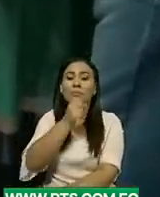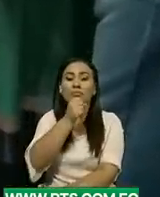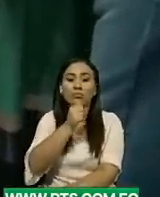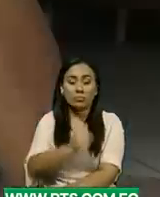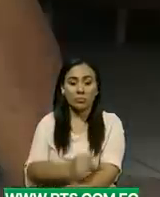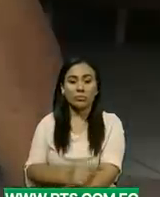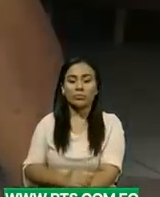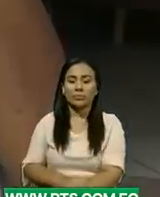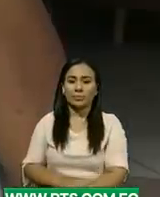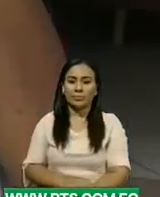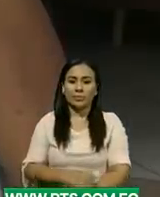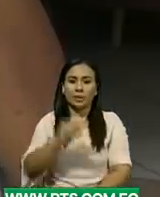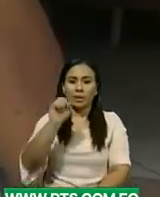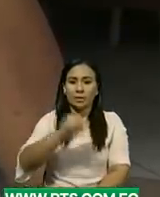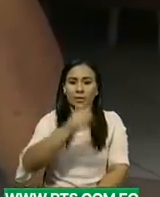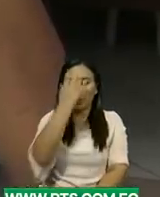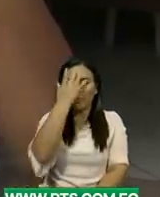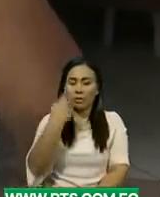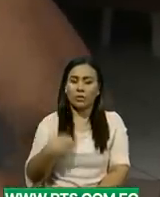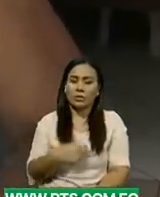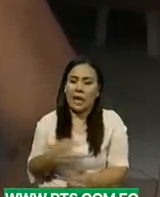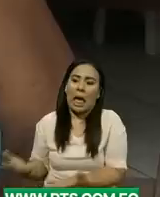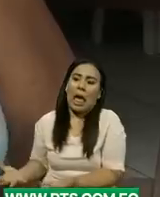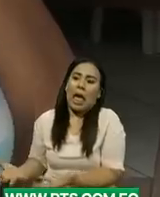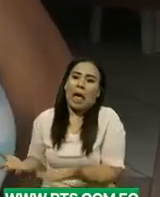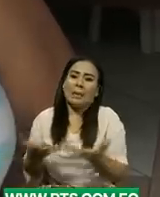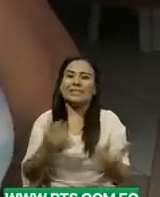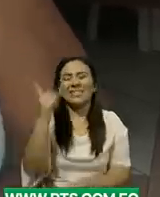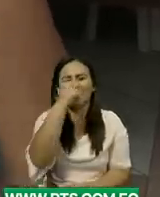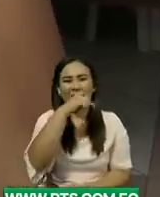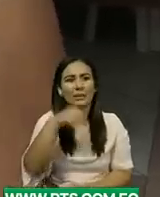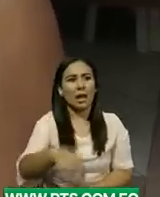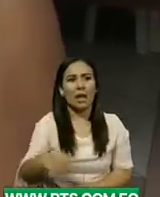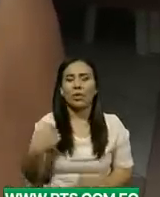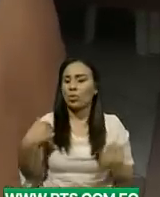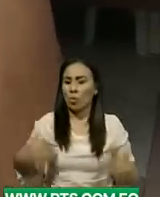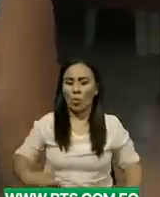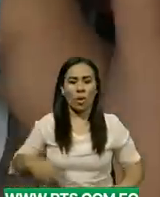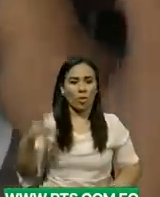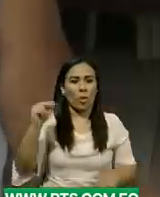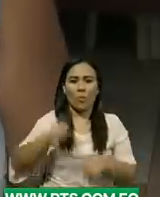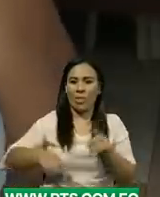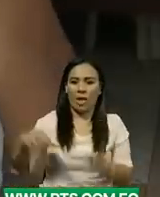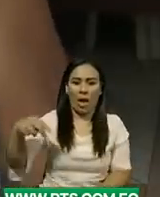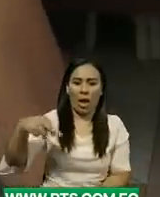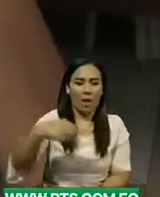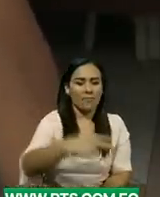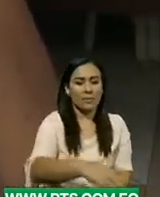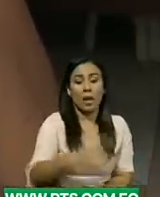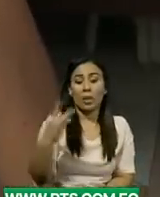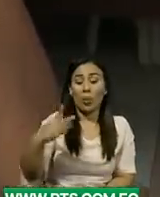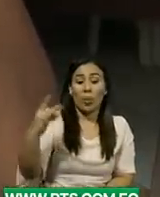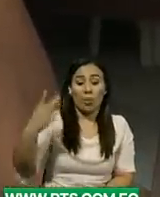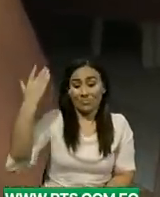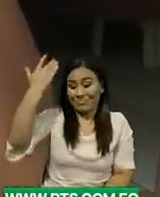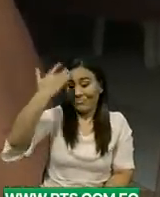edad. Sí, porque es que hay que cargarlo, como él esta parte no mueve, solo la piernita acá y el brazo para acá, no, él